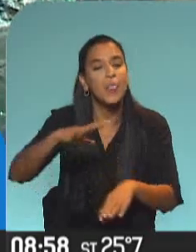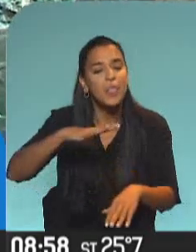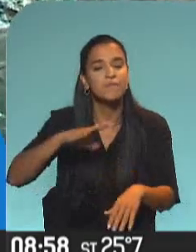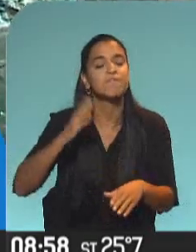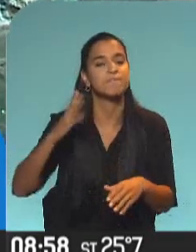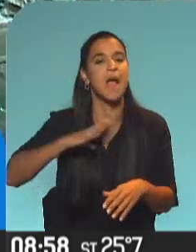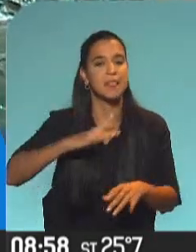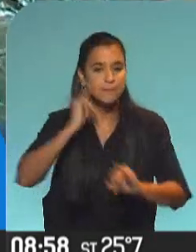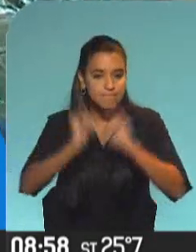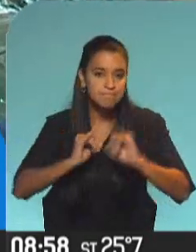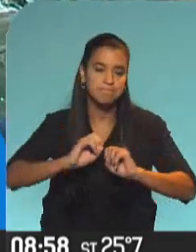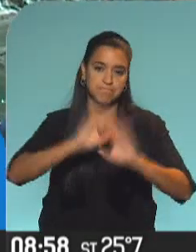pendiente